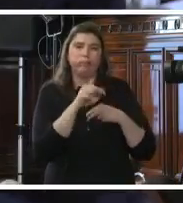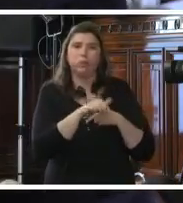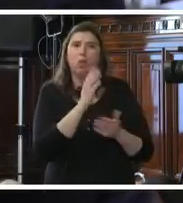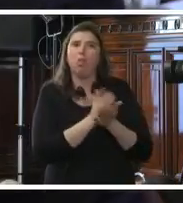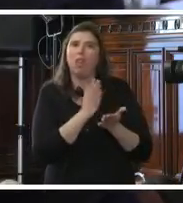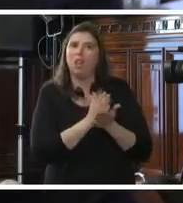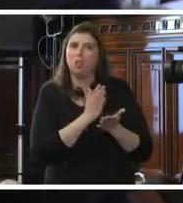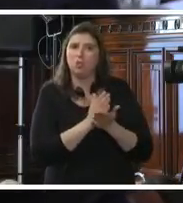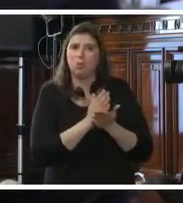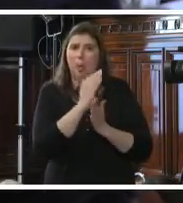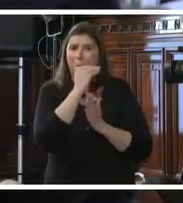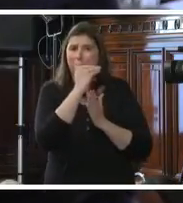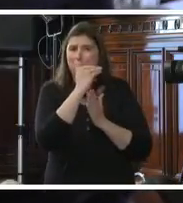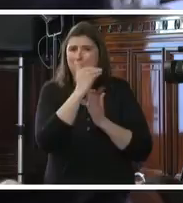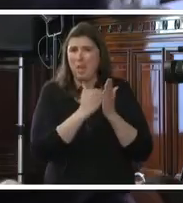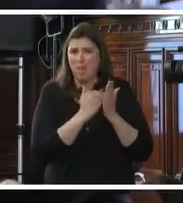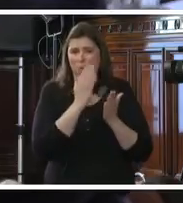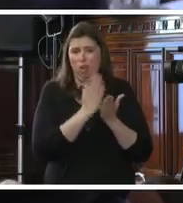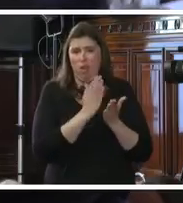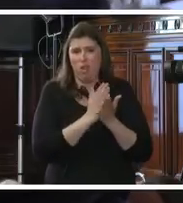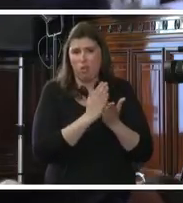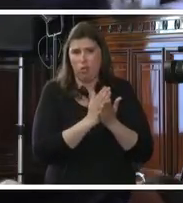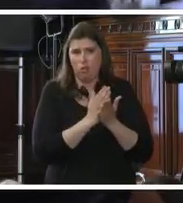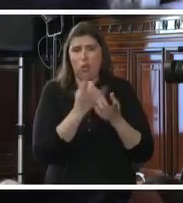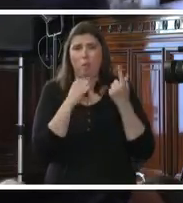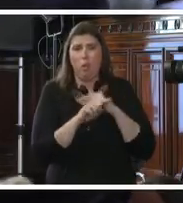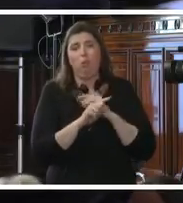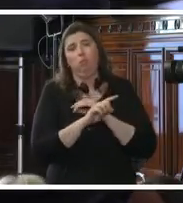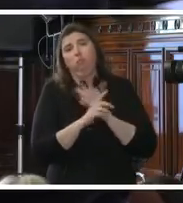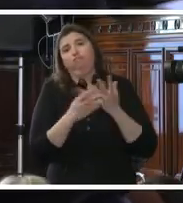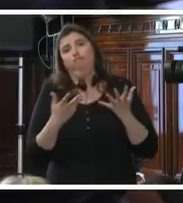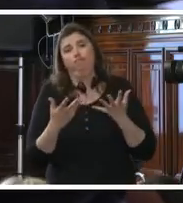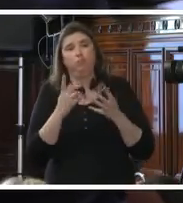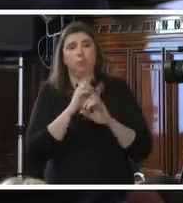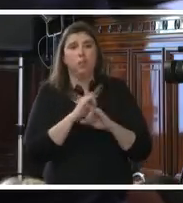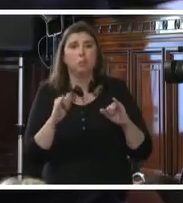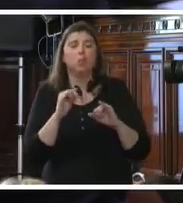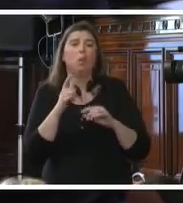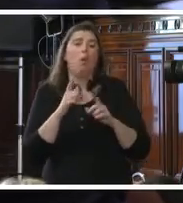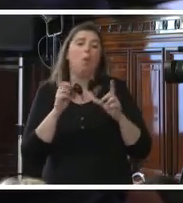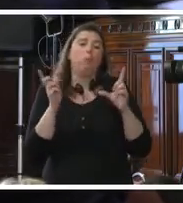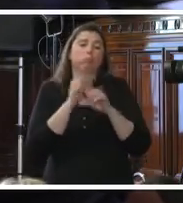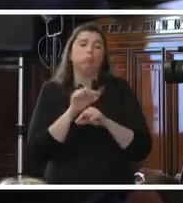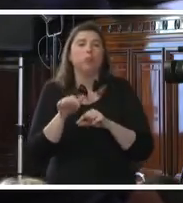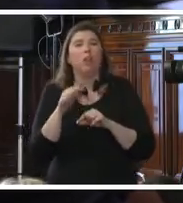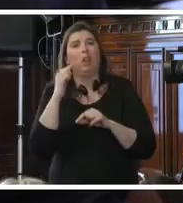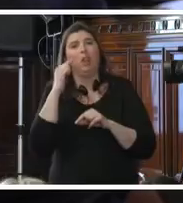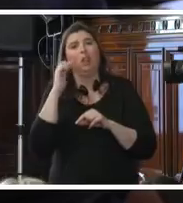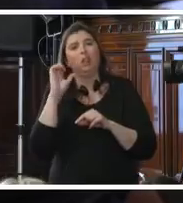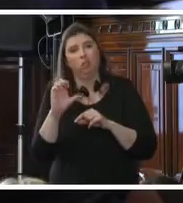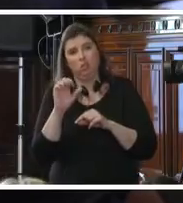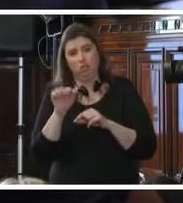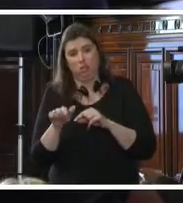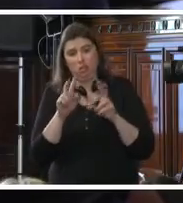que son mínimos en reivindicación y sin embargo ya quieren acabarlos, proscribirlos, que me parece que ya es el exceso